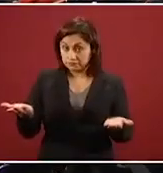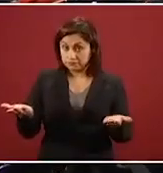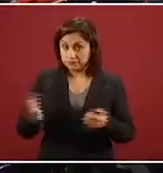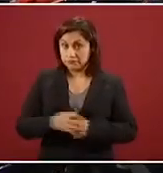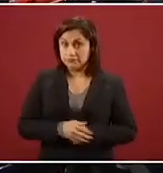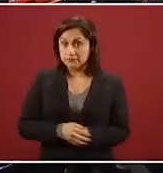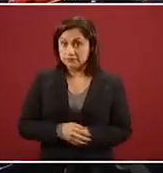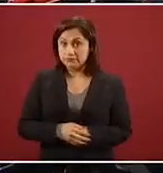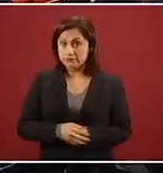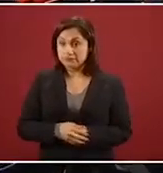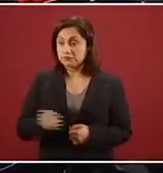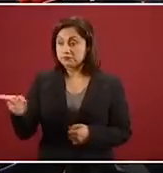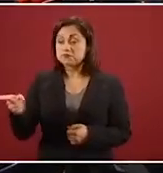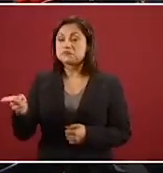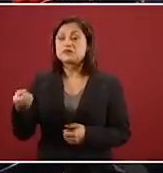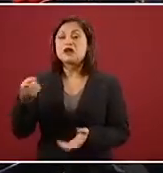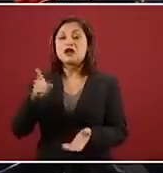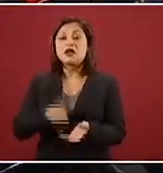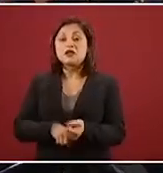¿cuáles son las tranzas?